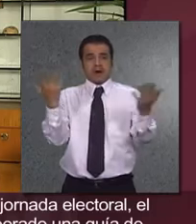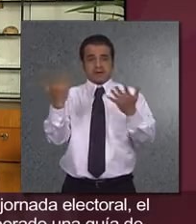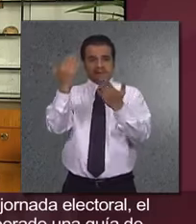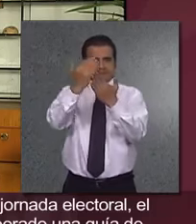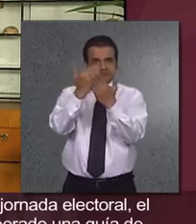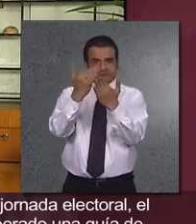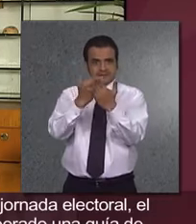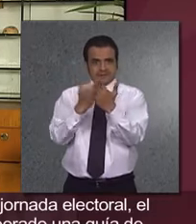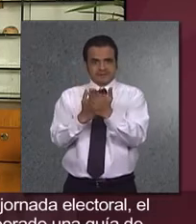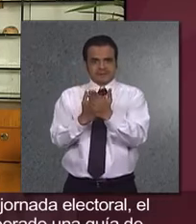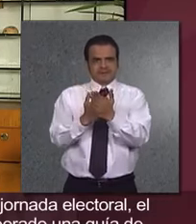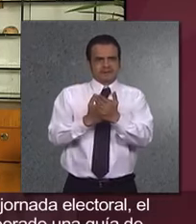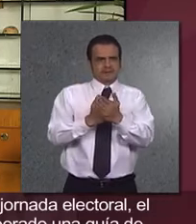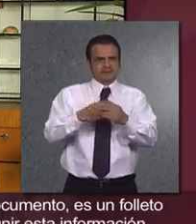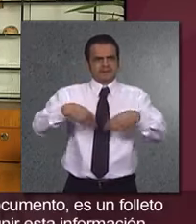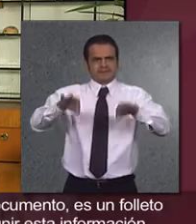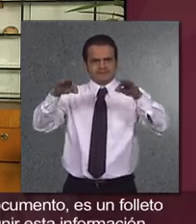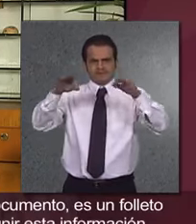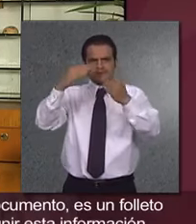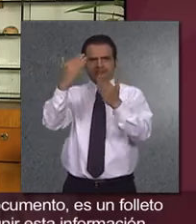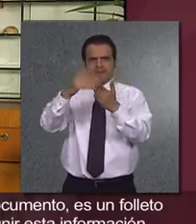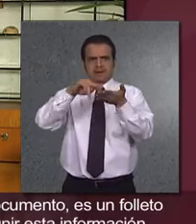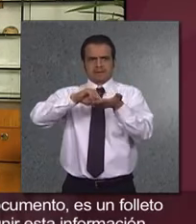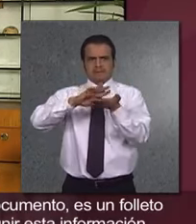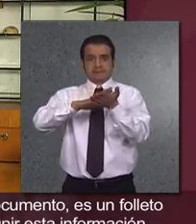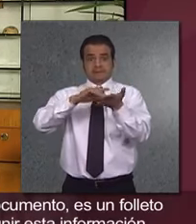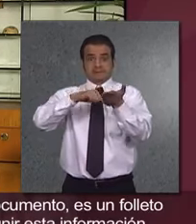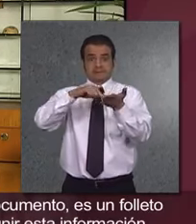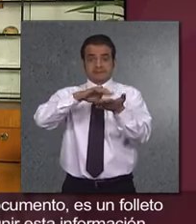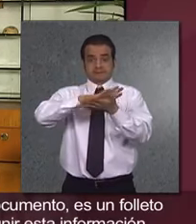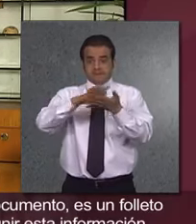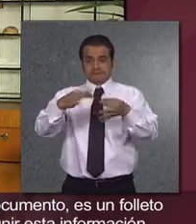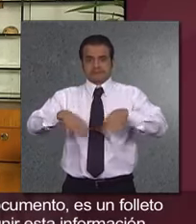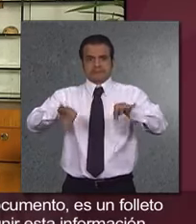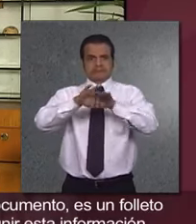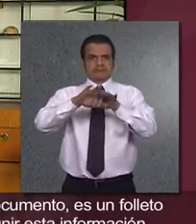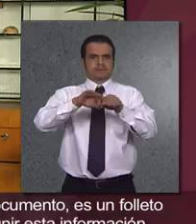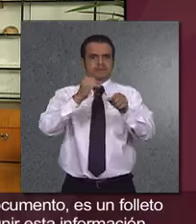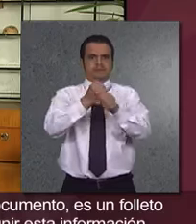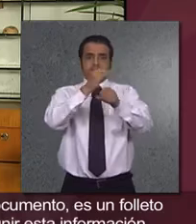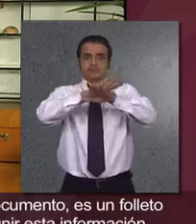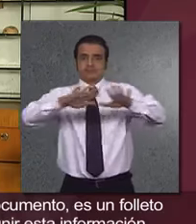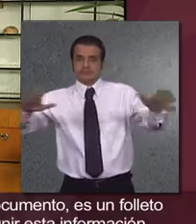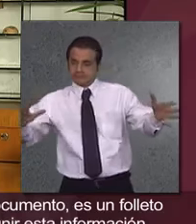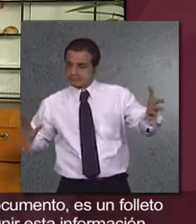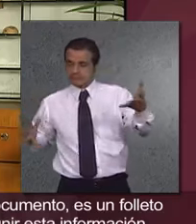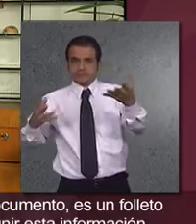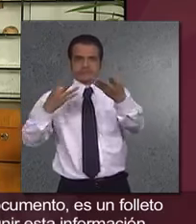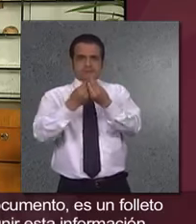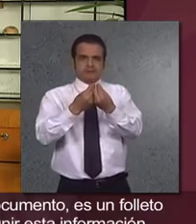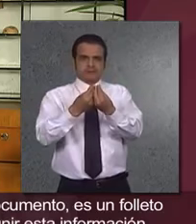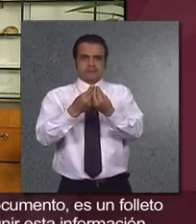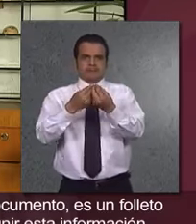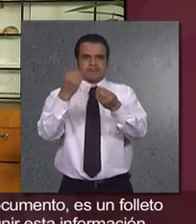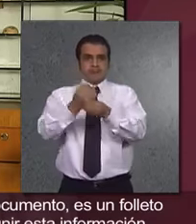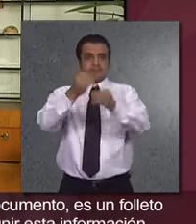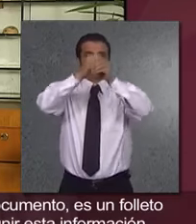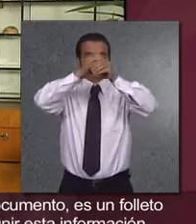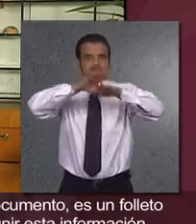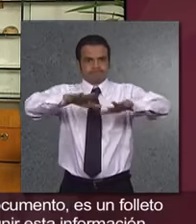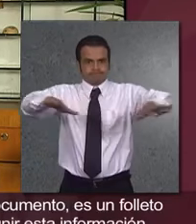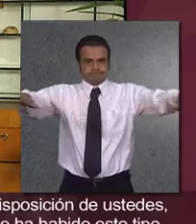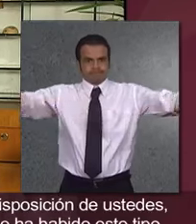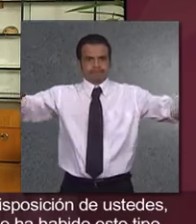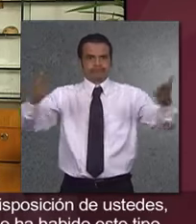el CONAPRED ha elaborado una guía de acción pública, que es un documento, es un folleto en donde tratamos de reunir